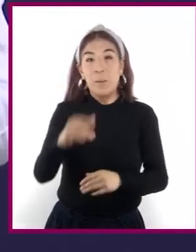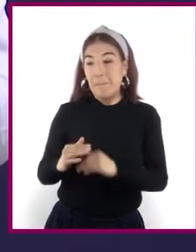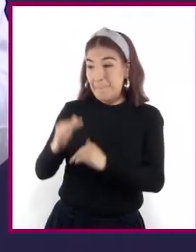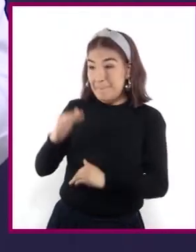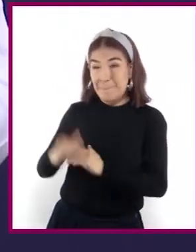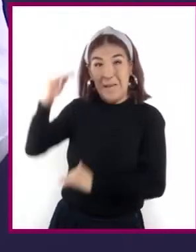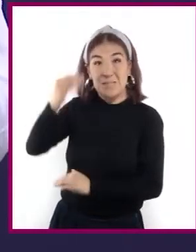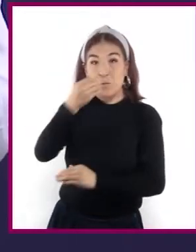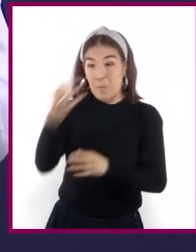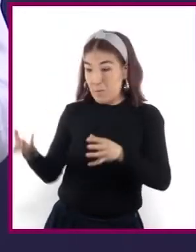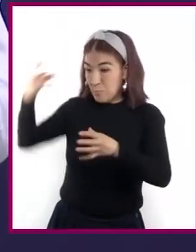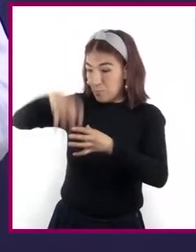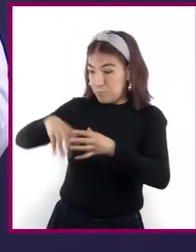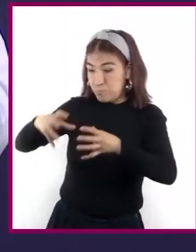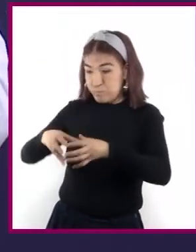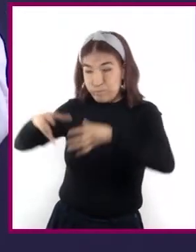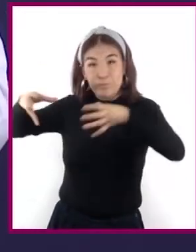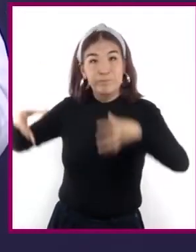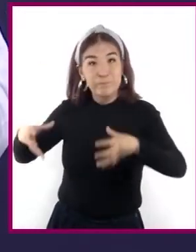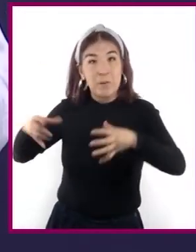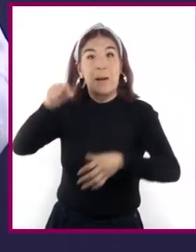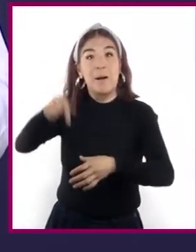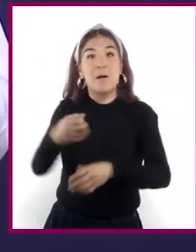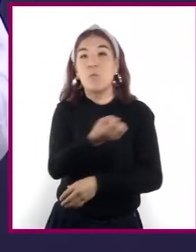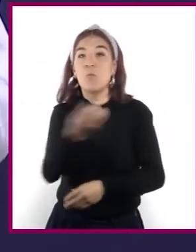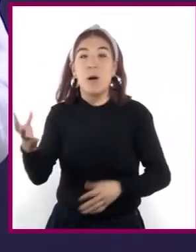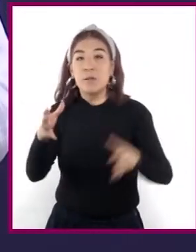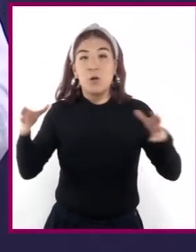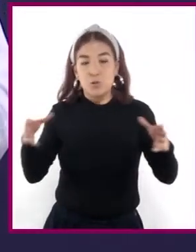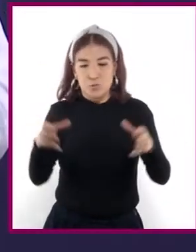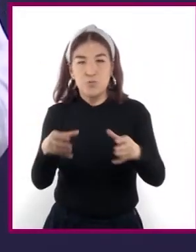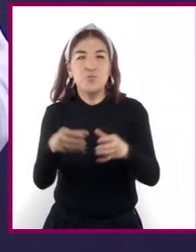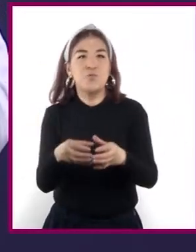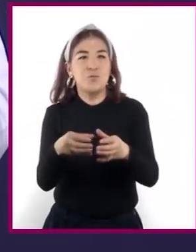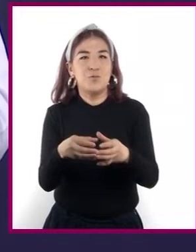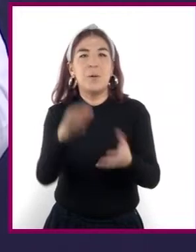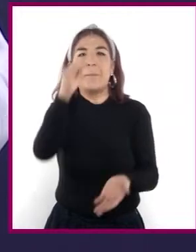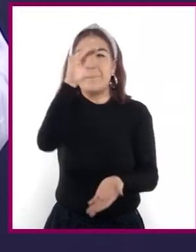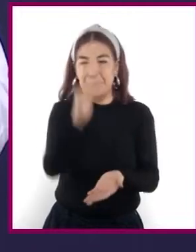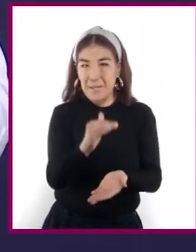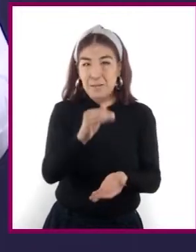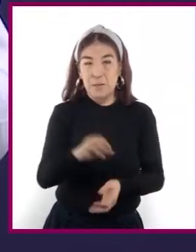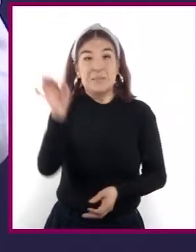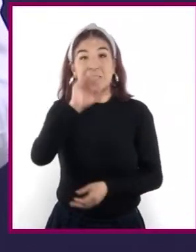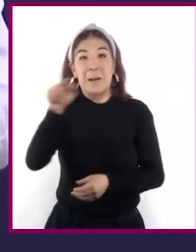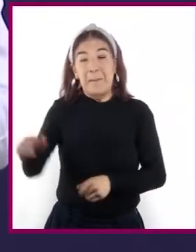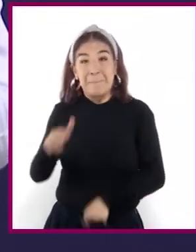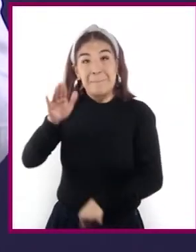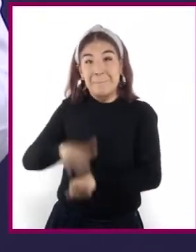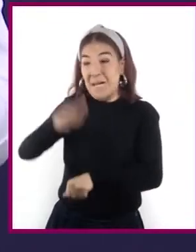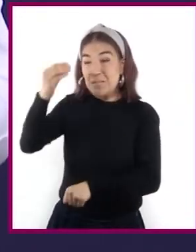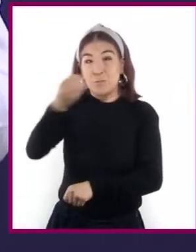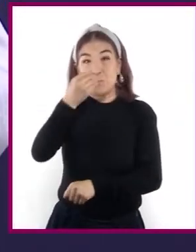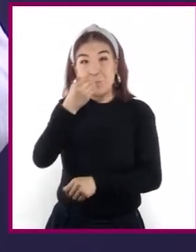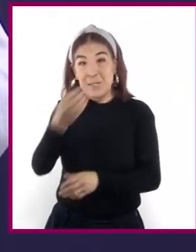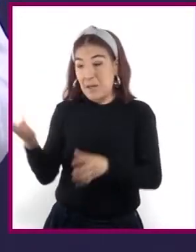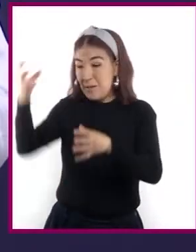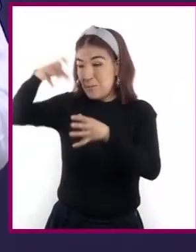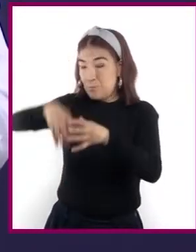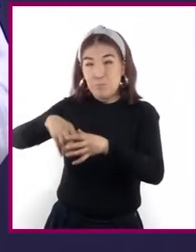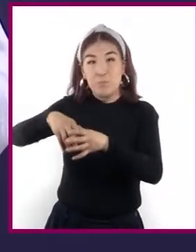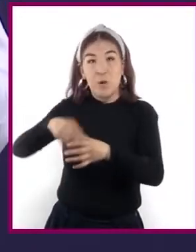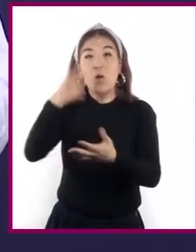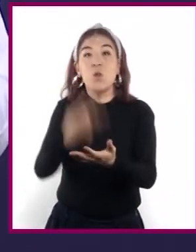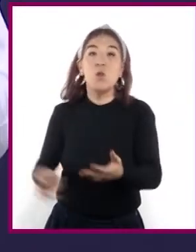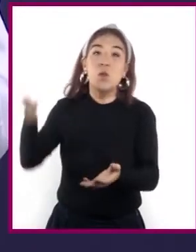de alimento en los paquetes, el número de paquetes disminuye. Si aumenta la cantidad de alimento en los paquetes